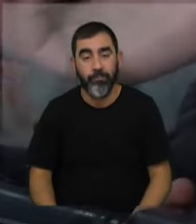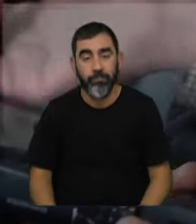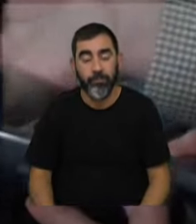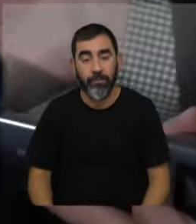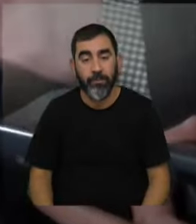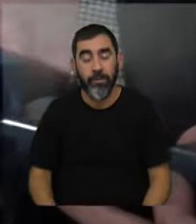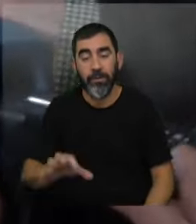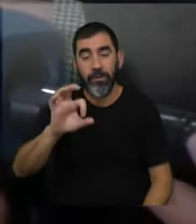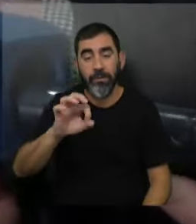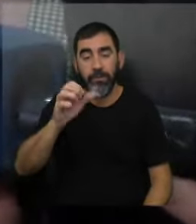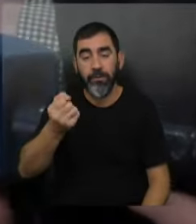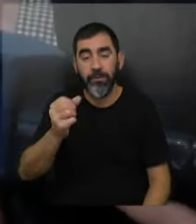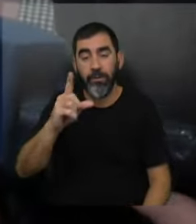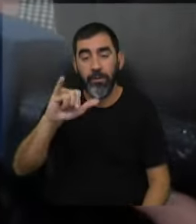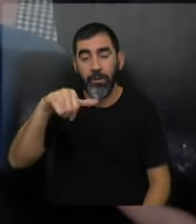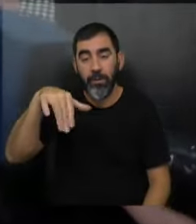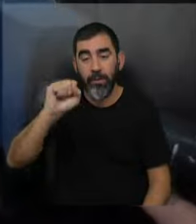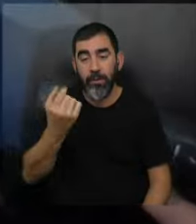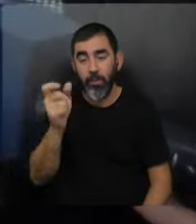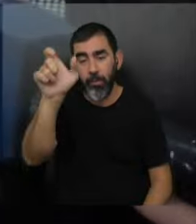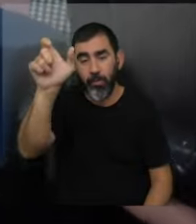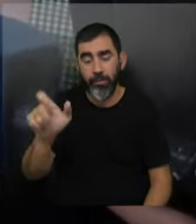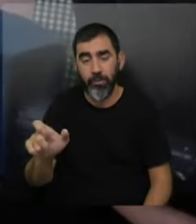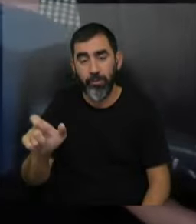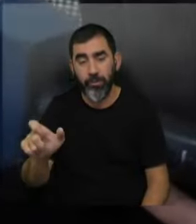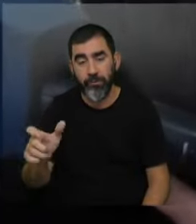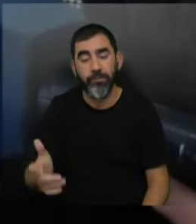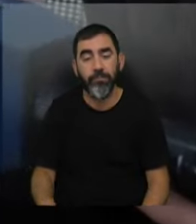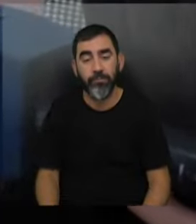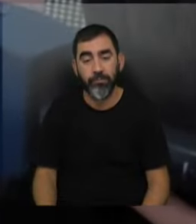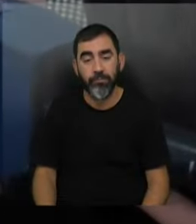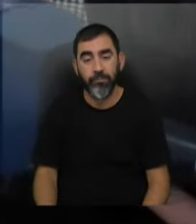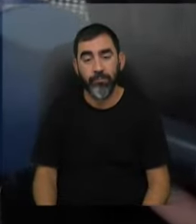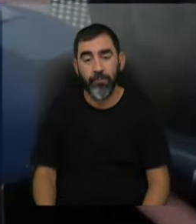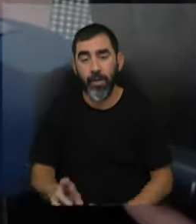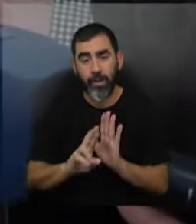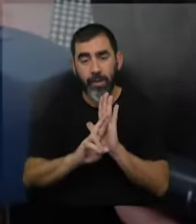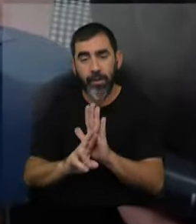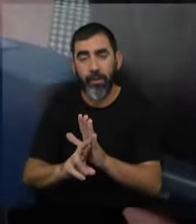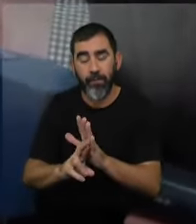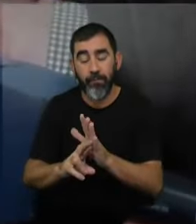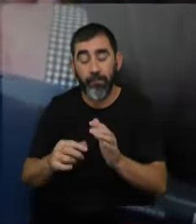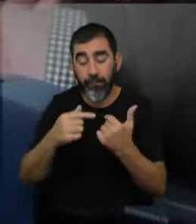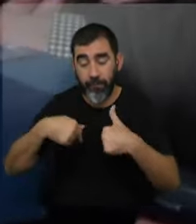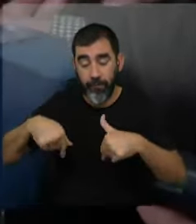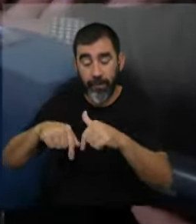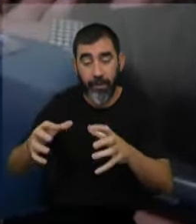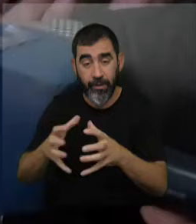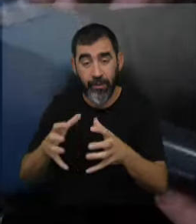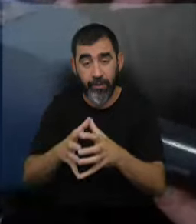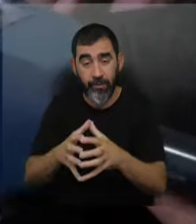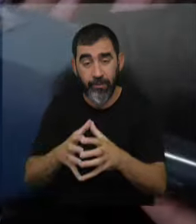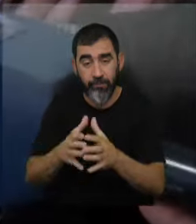dror Salinas es es una persona digamos a la cual tenemos es un referente desde nuestro punto de vista y que